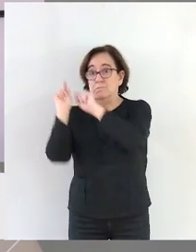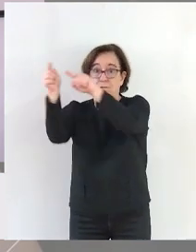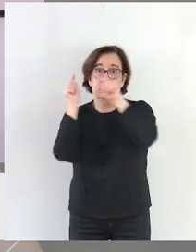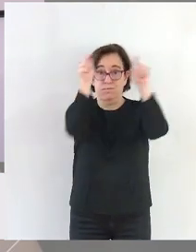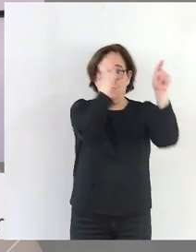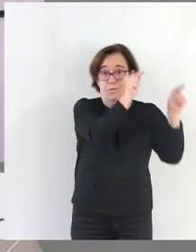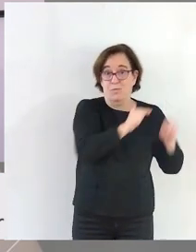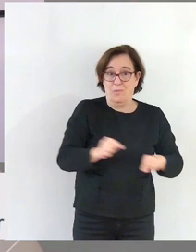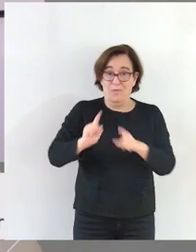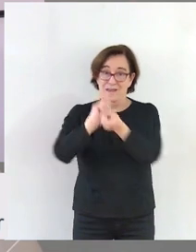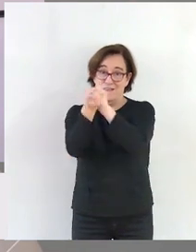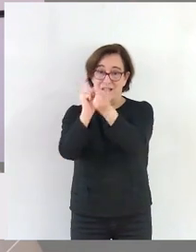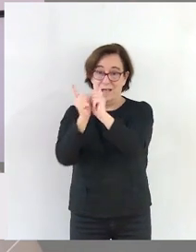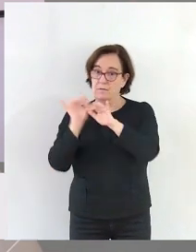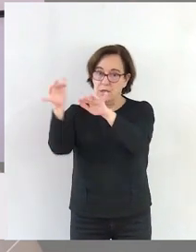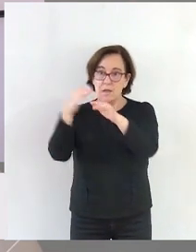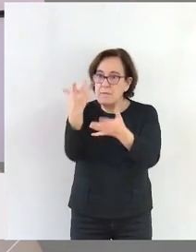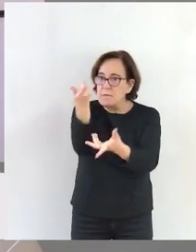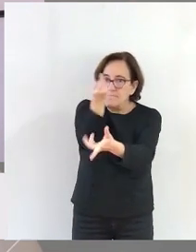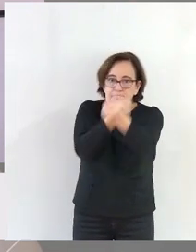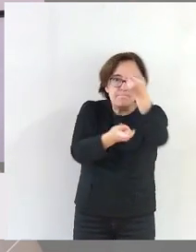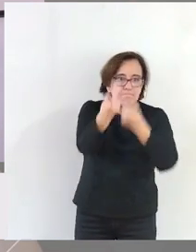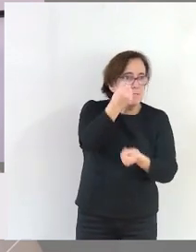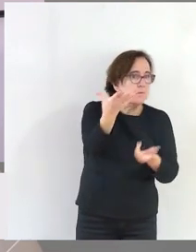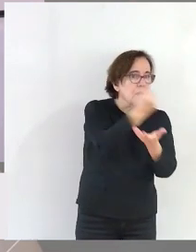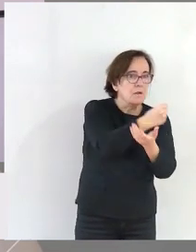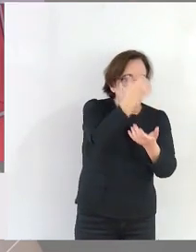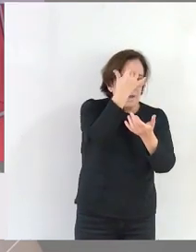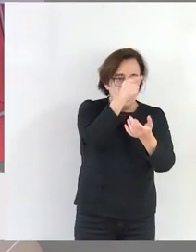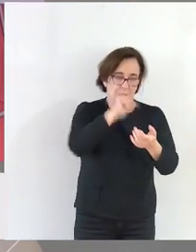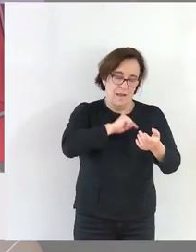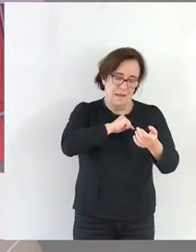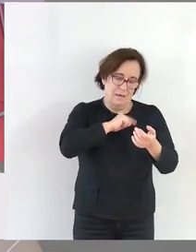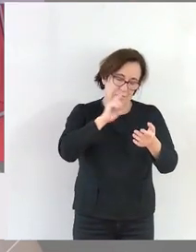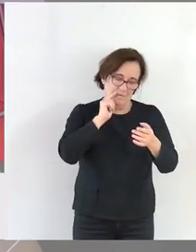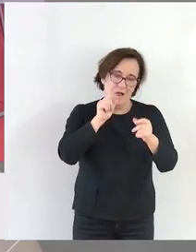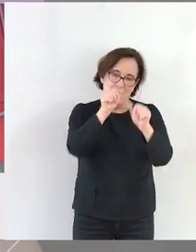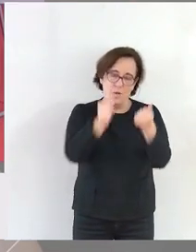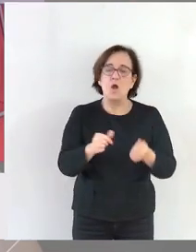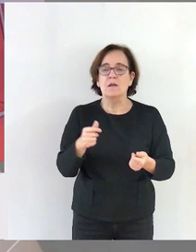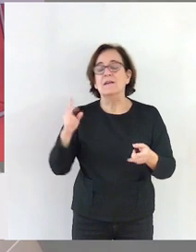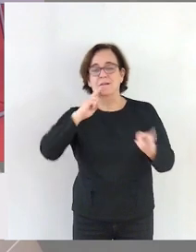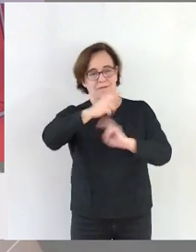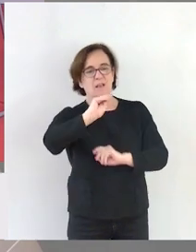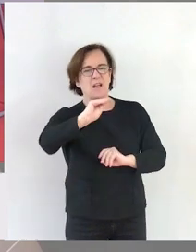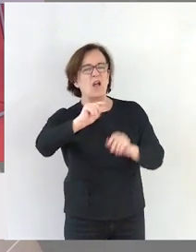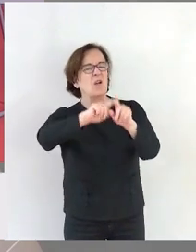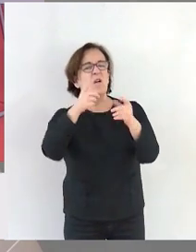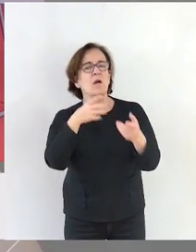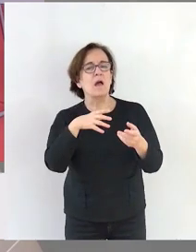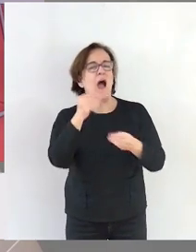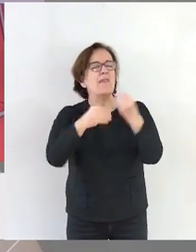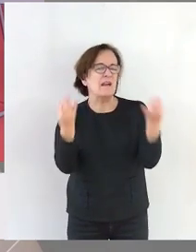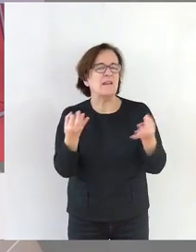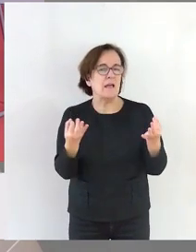eso necesitamos arrastrar a todo el mundo y cambiarles y ahora vamos al al modelo Cómo podríamos hacer para para